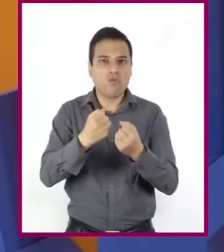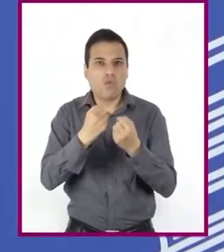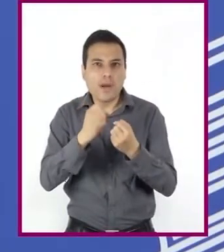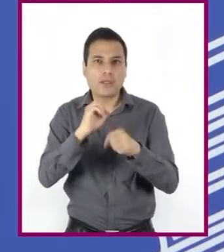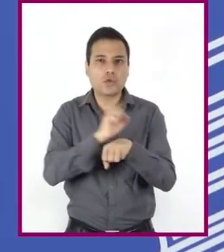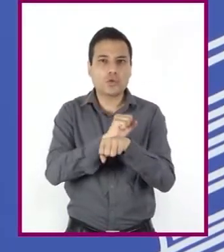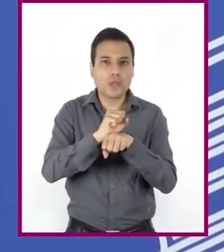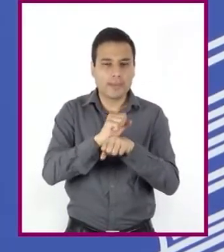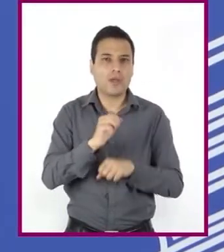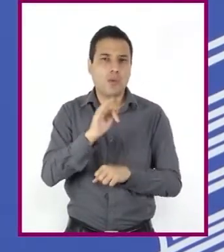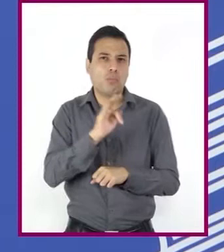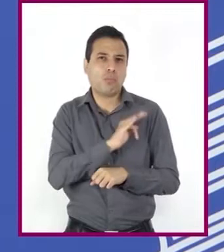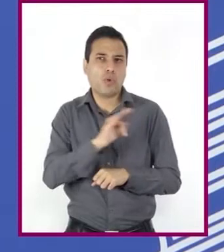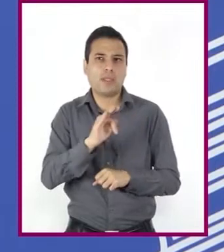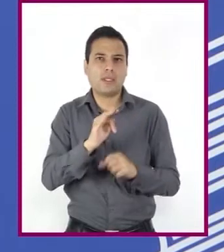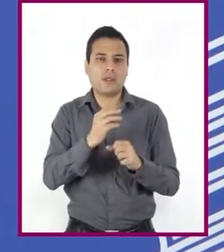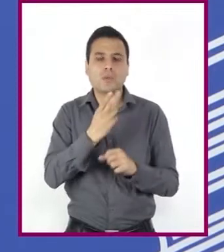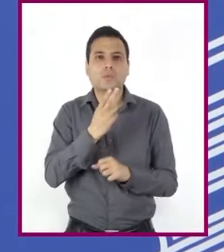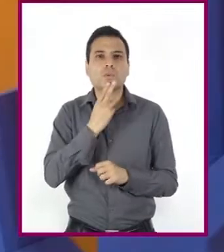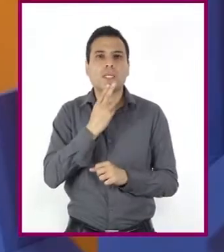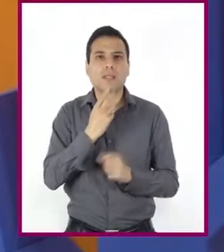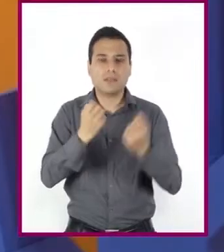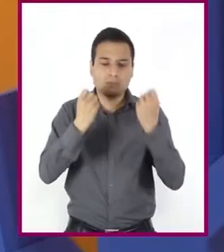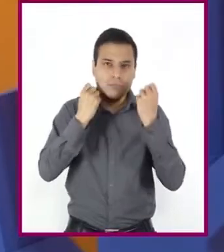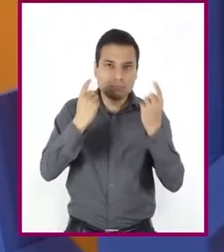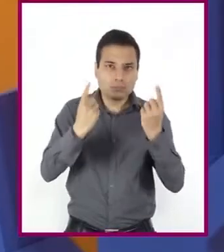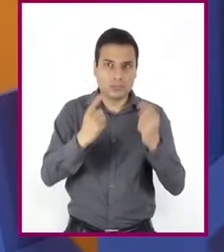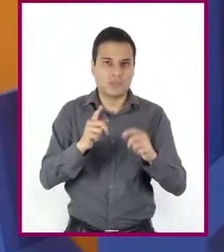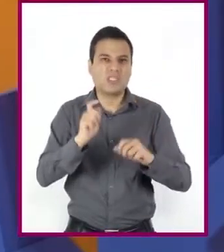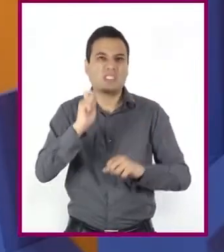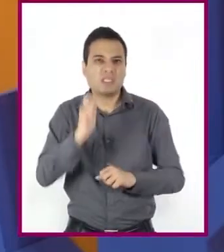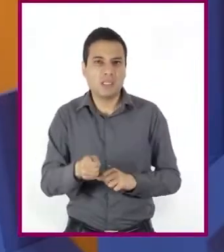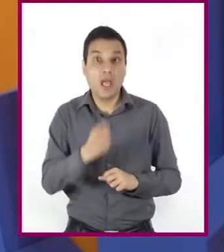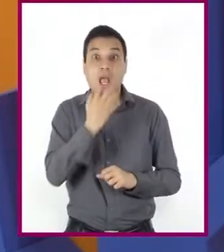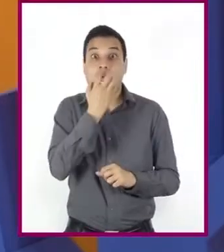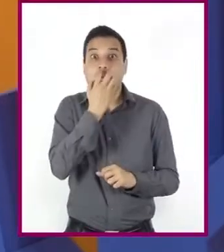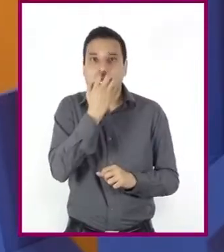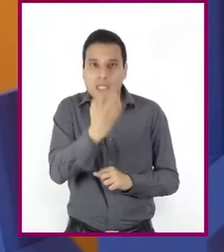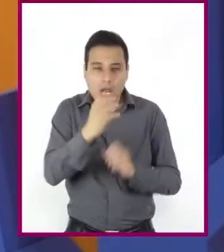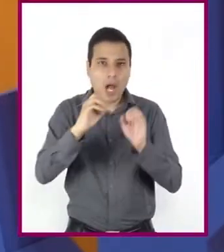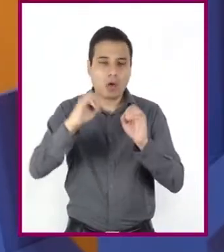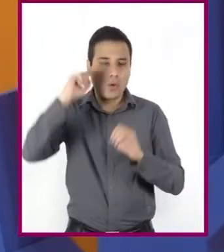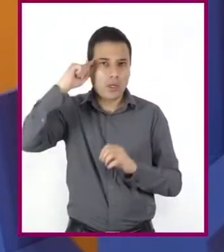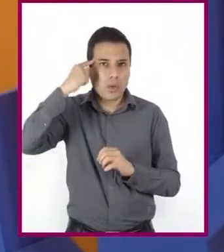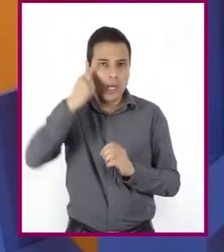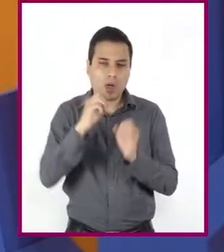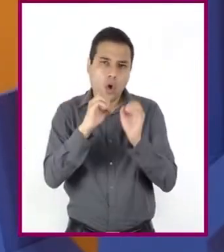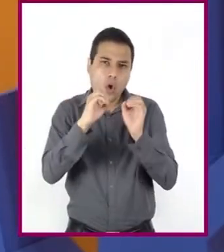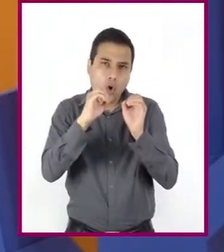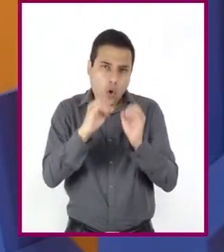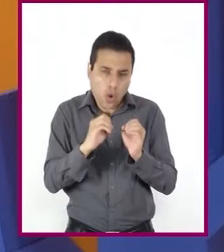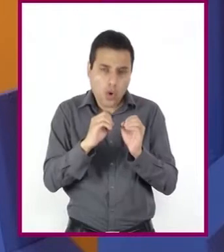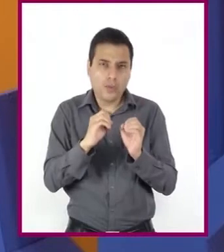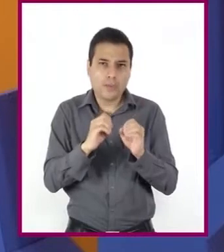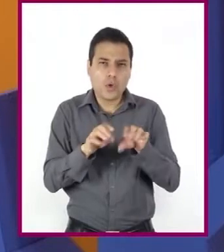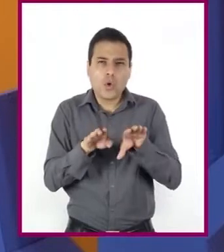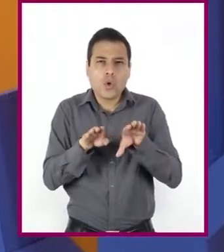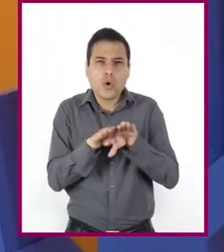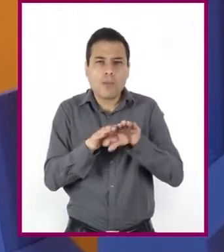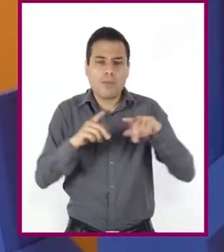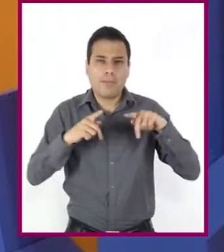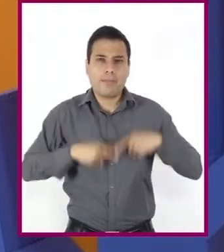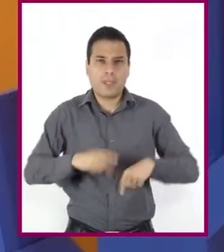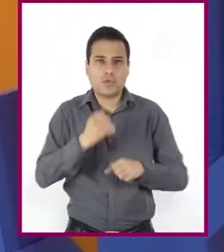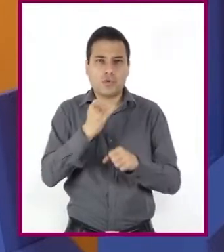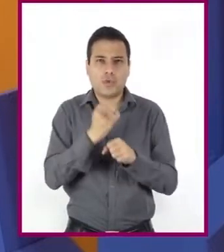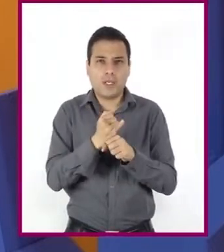una frase es gritada o dicha con enojo por los personajes. O también si queremos dejar la impresión de que un personaje